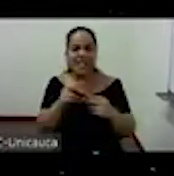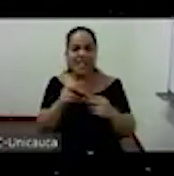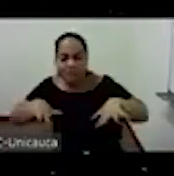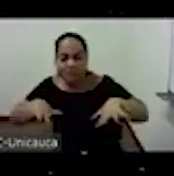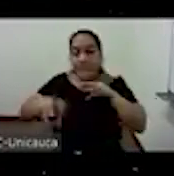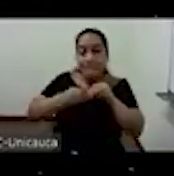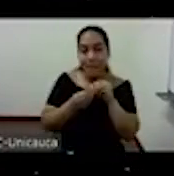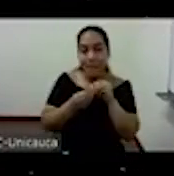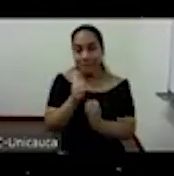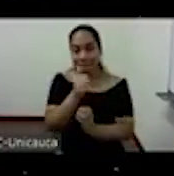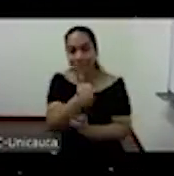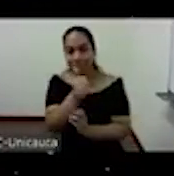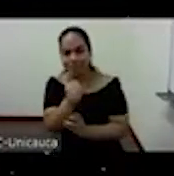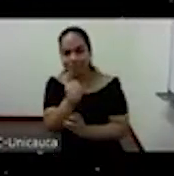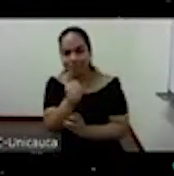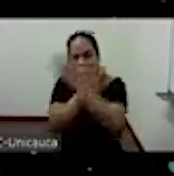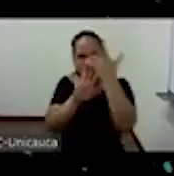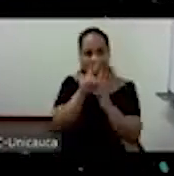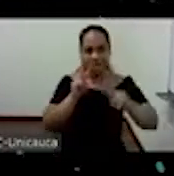misma cosmovisión.